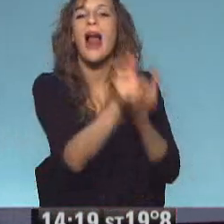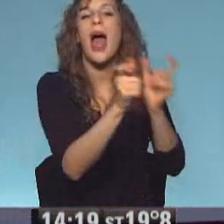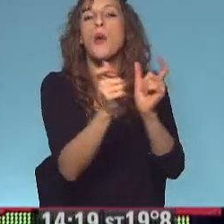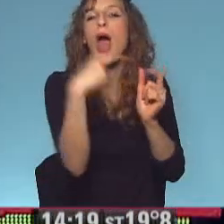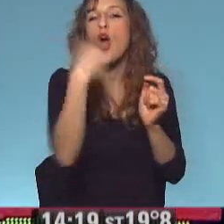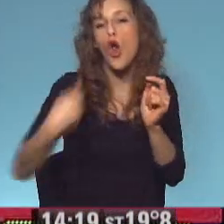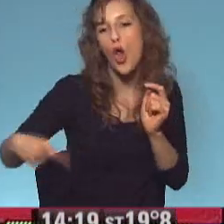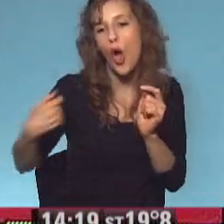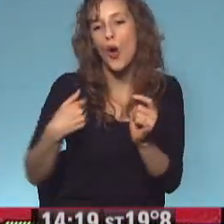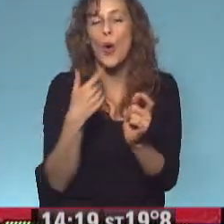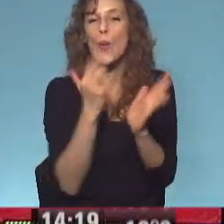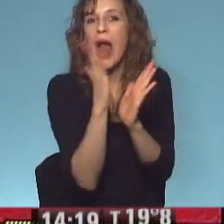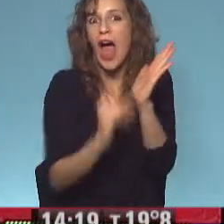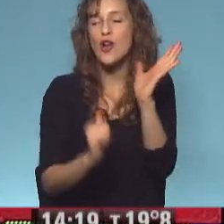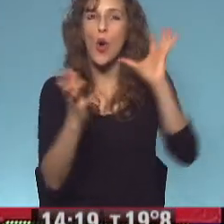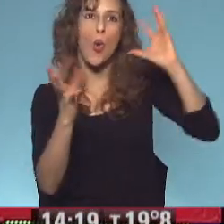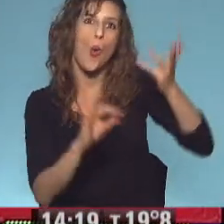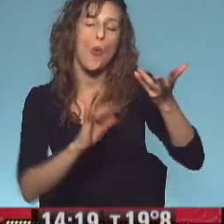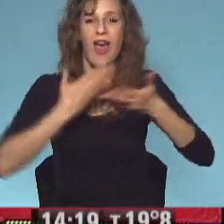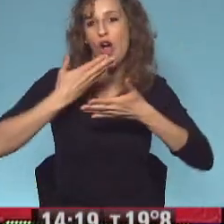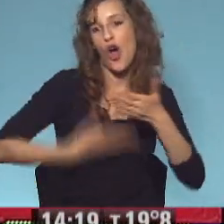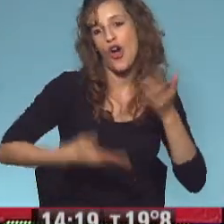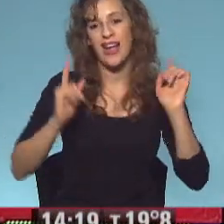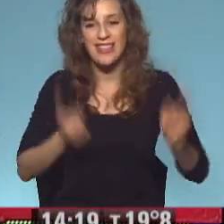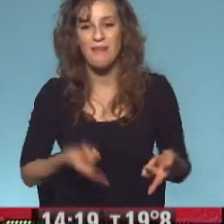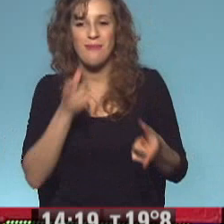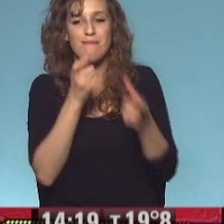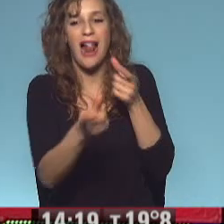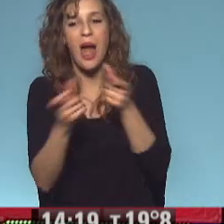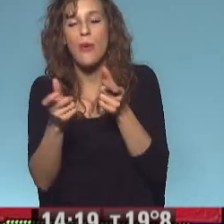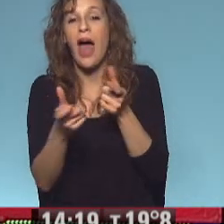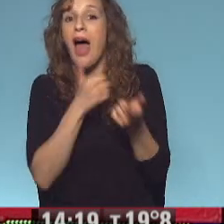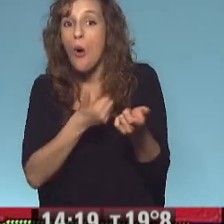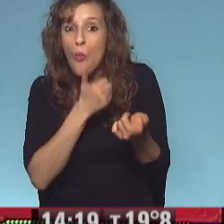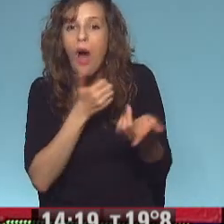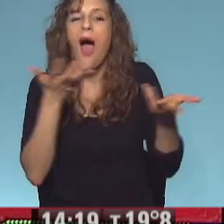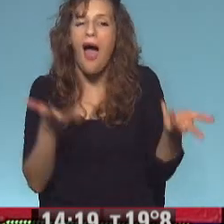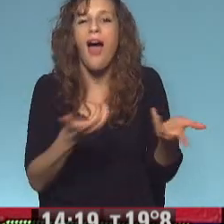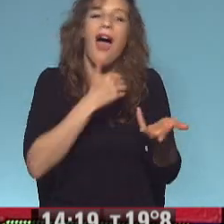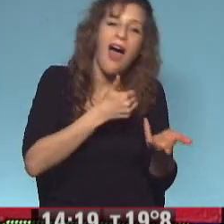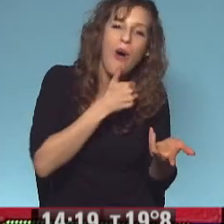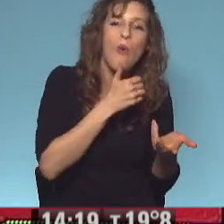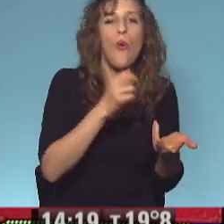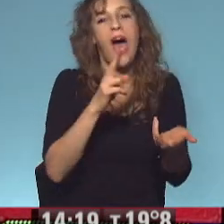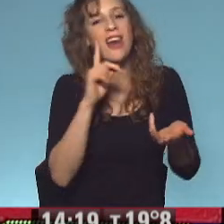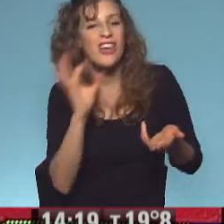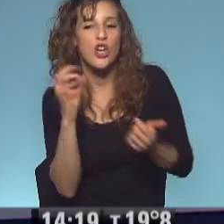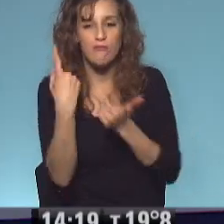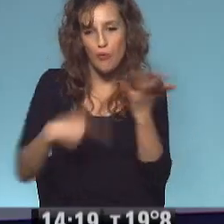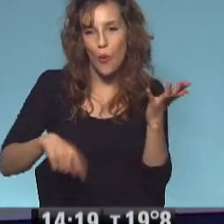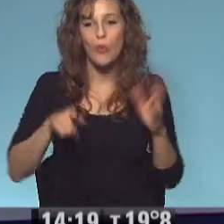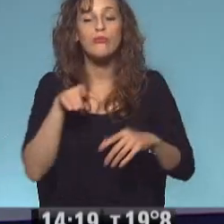¿Se acuerdan que empezaban con palabras que saludan también? Y vamos a empezar. ¿Se acuerdan qué palabras blancas dijeron en el video?